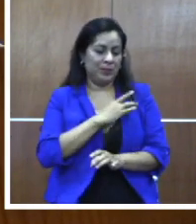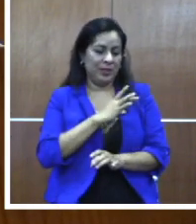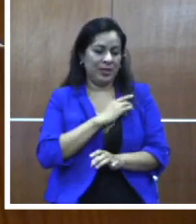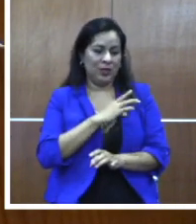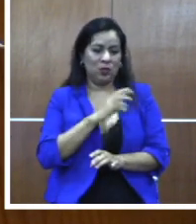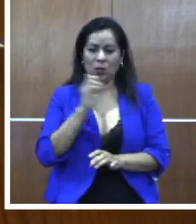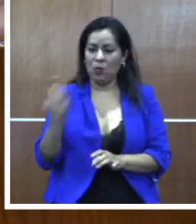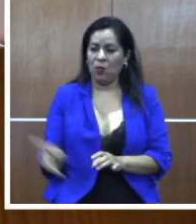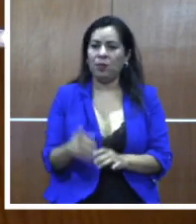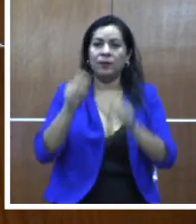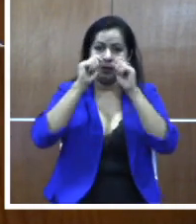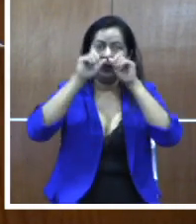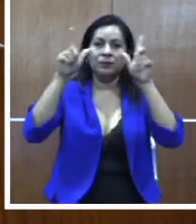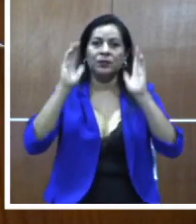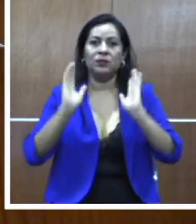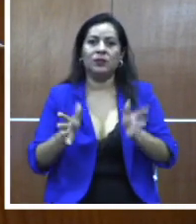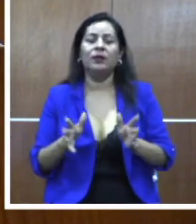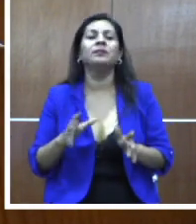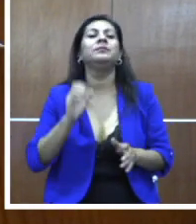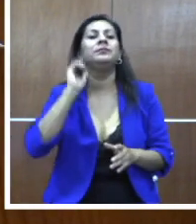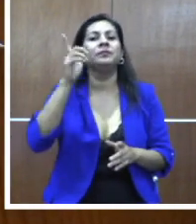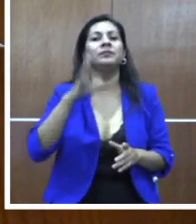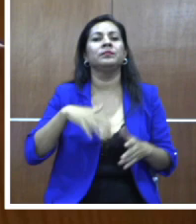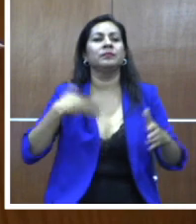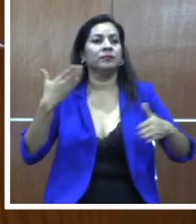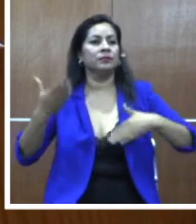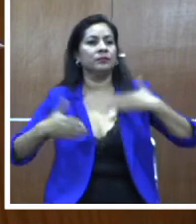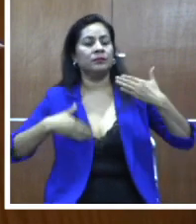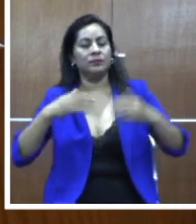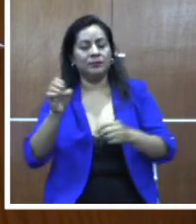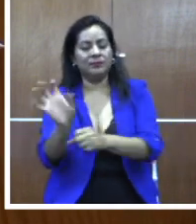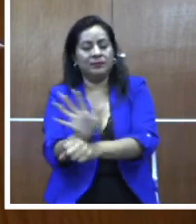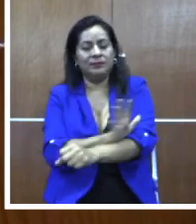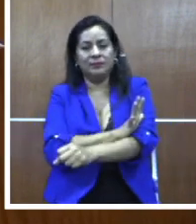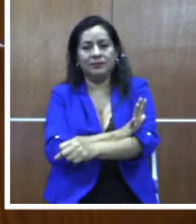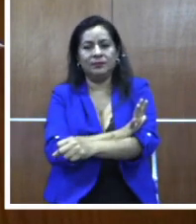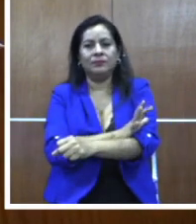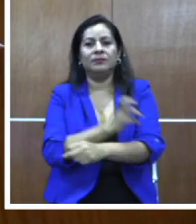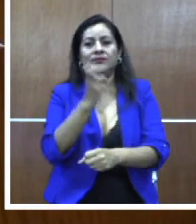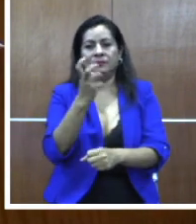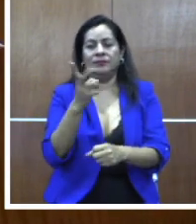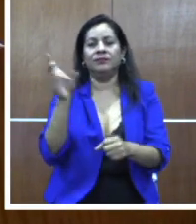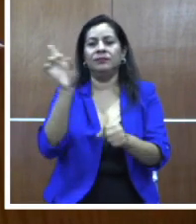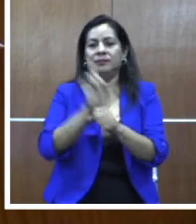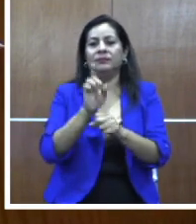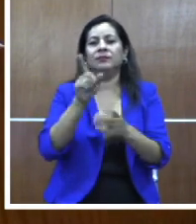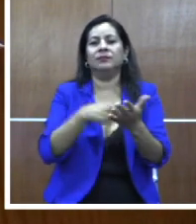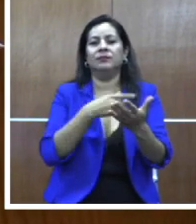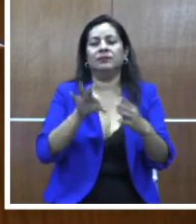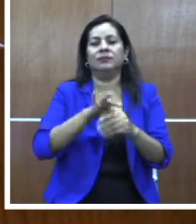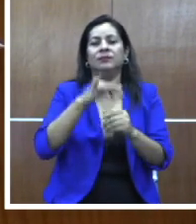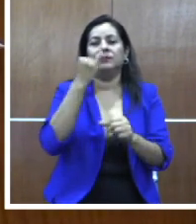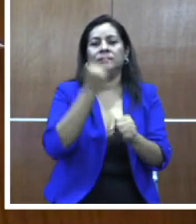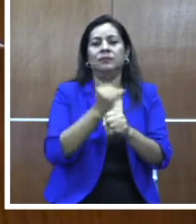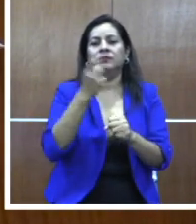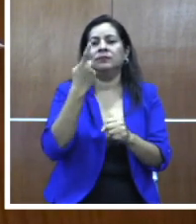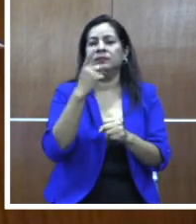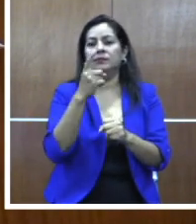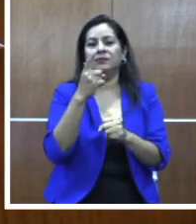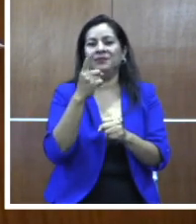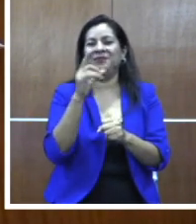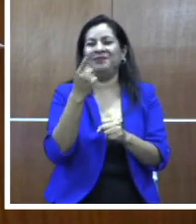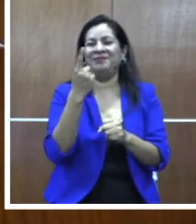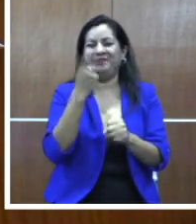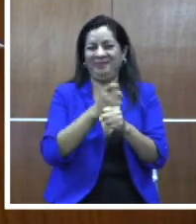despertó. Si hay algo que celebro con mayor emoción de esta jornada electoral del 1 de junio, es